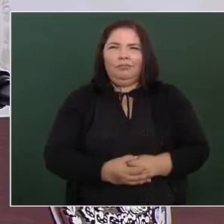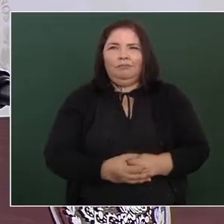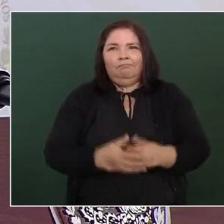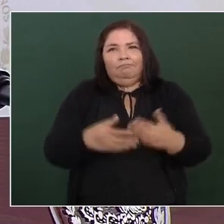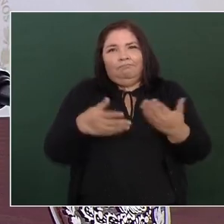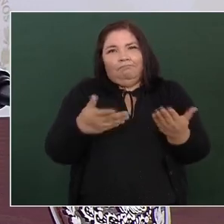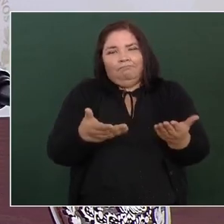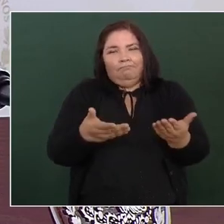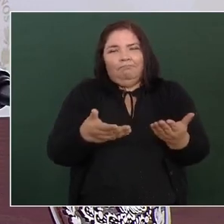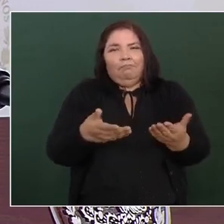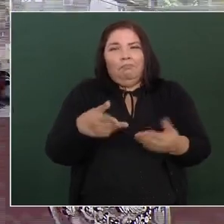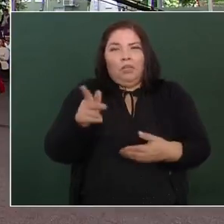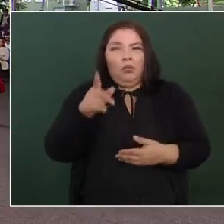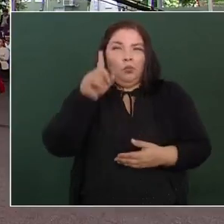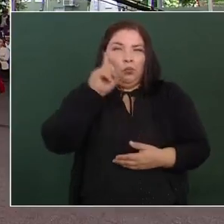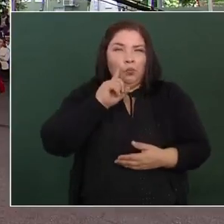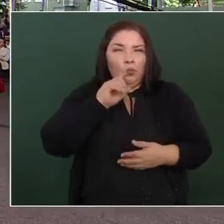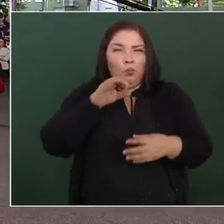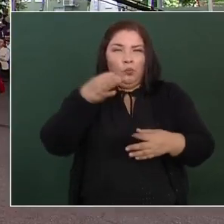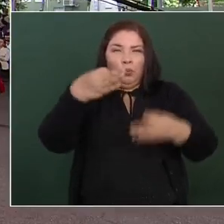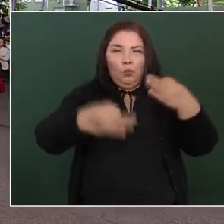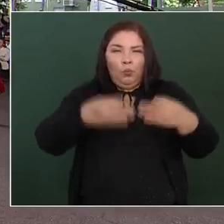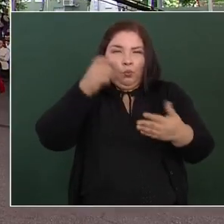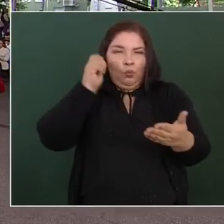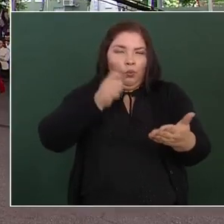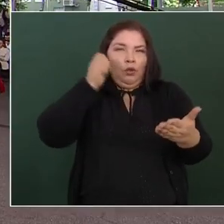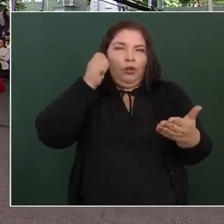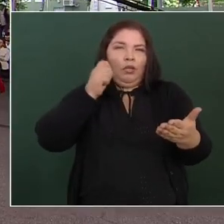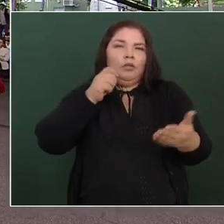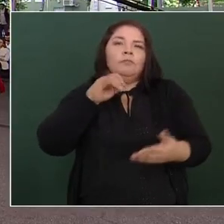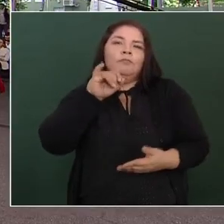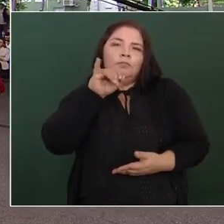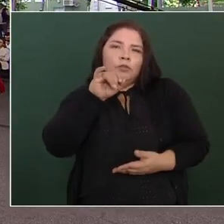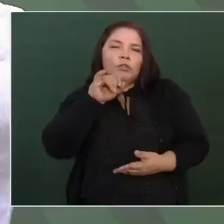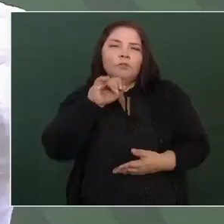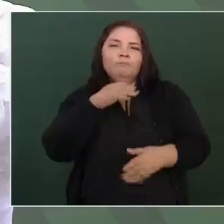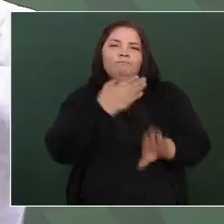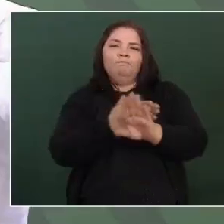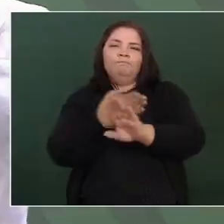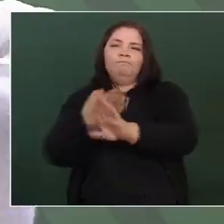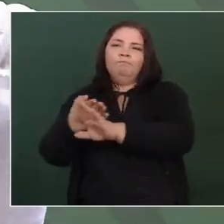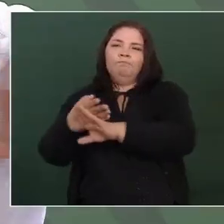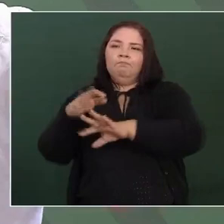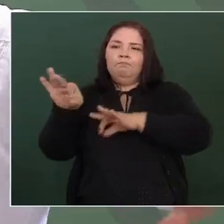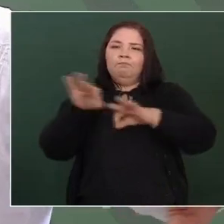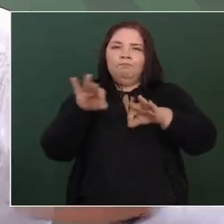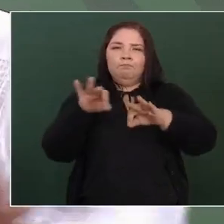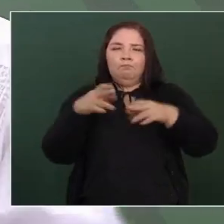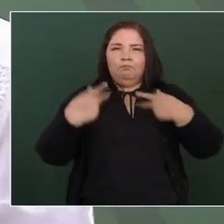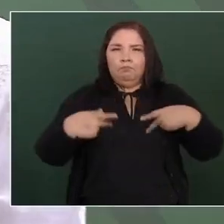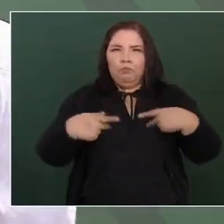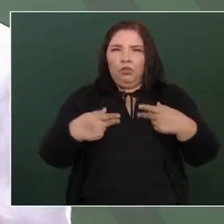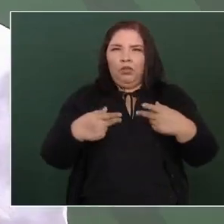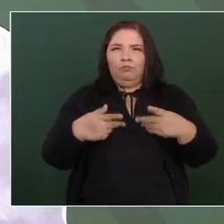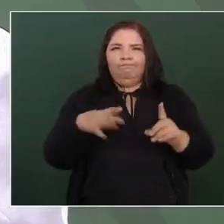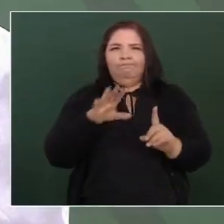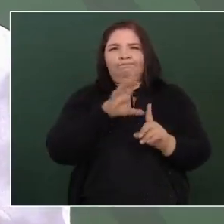Pero la misma juez dice, si se afecta a los trabajadores, hay amparo.